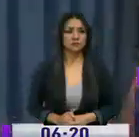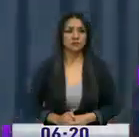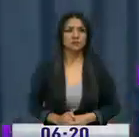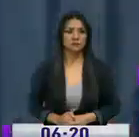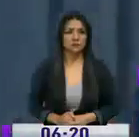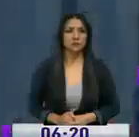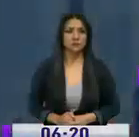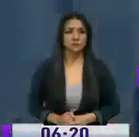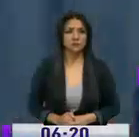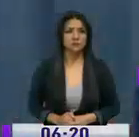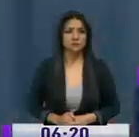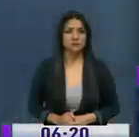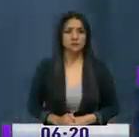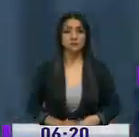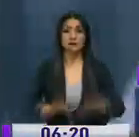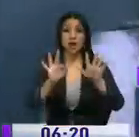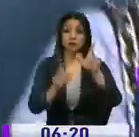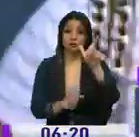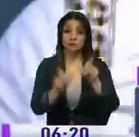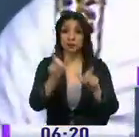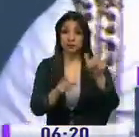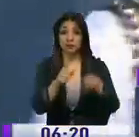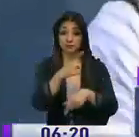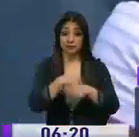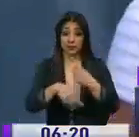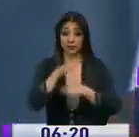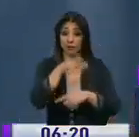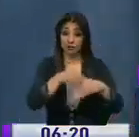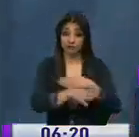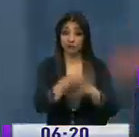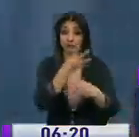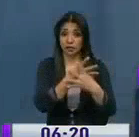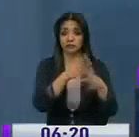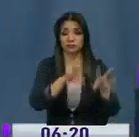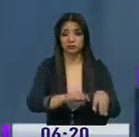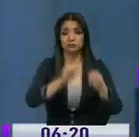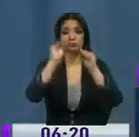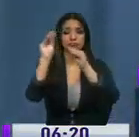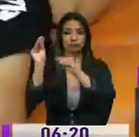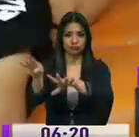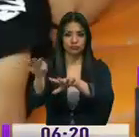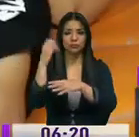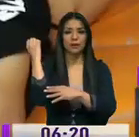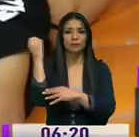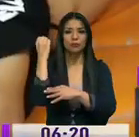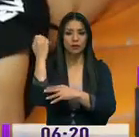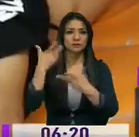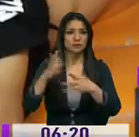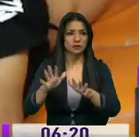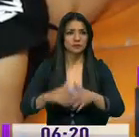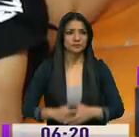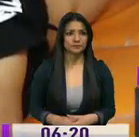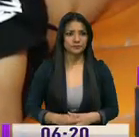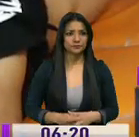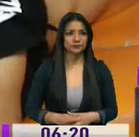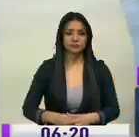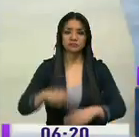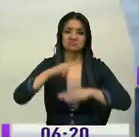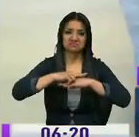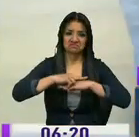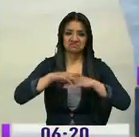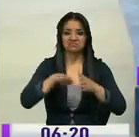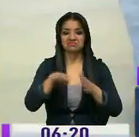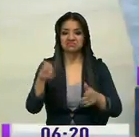Las 8 personas privadas de libertad que resultaron heridas fueron trasladadas en ambulancias en el balde de las camionetas de la Policía